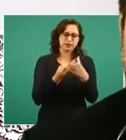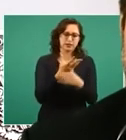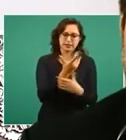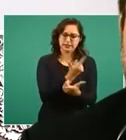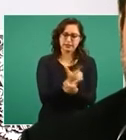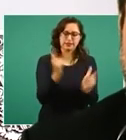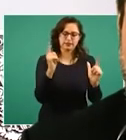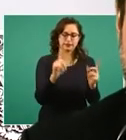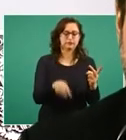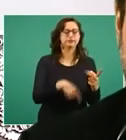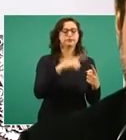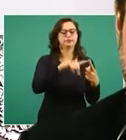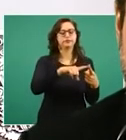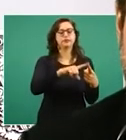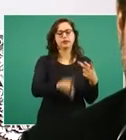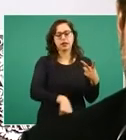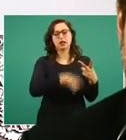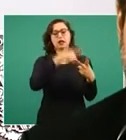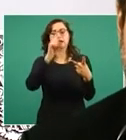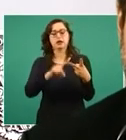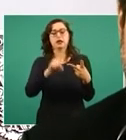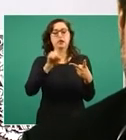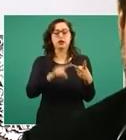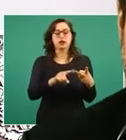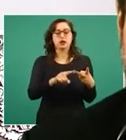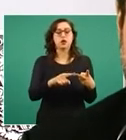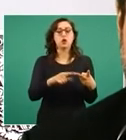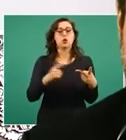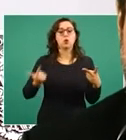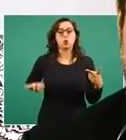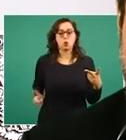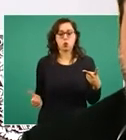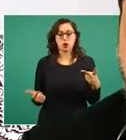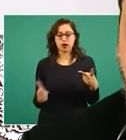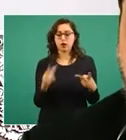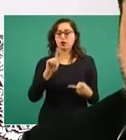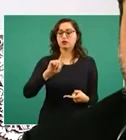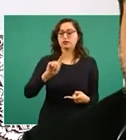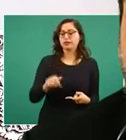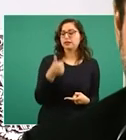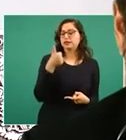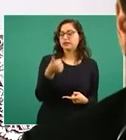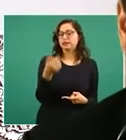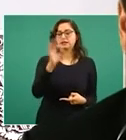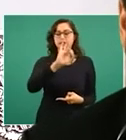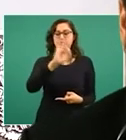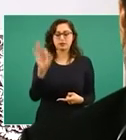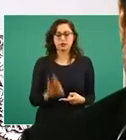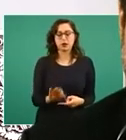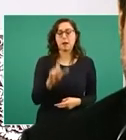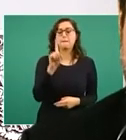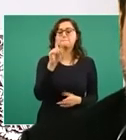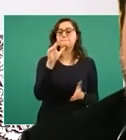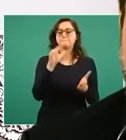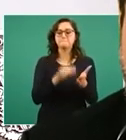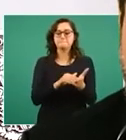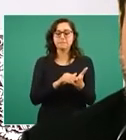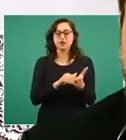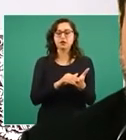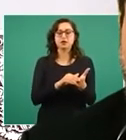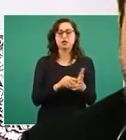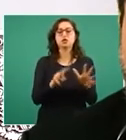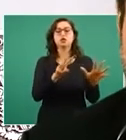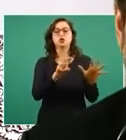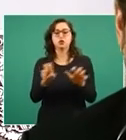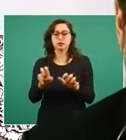dijo pues que desde el punto de vista del gobierno que él encabeza se trata de un abuso en estos contratos y